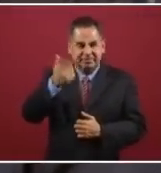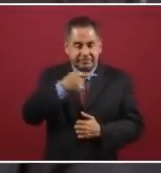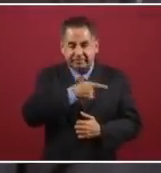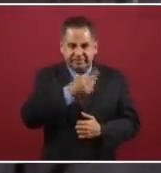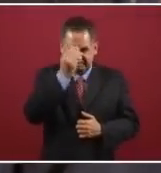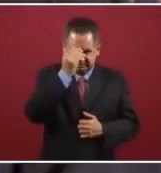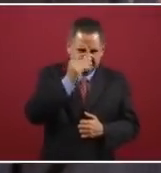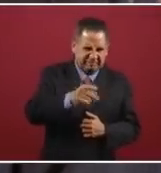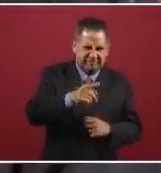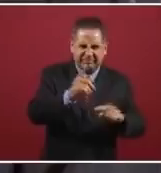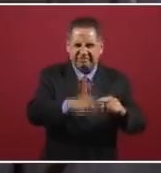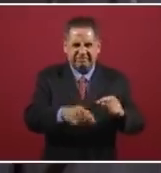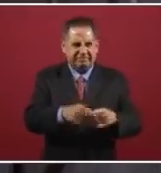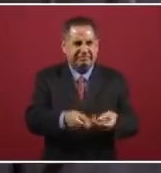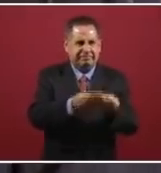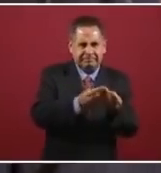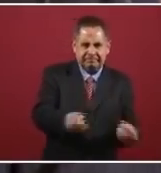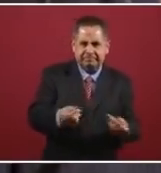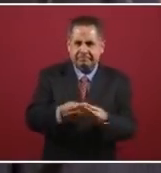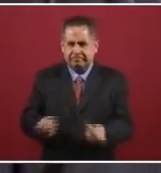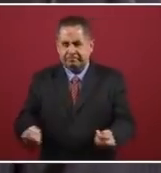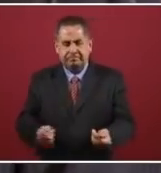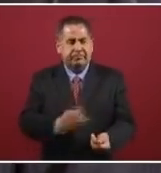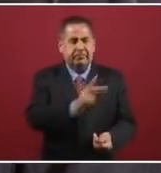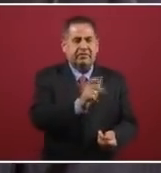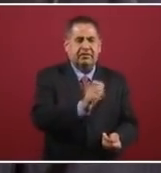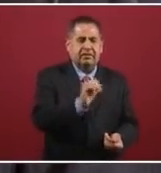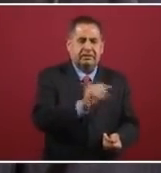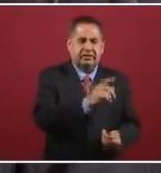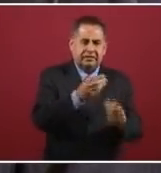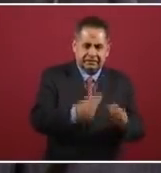desaparecerlas, de arruinarlas.